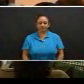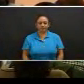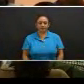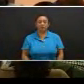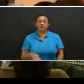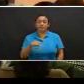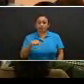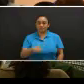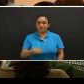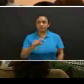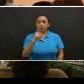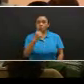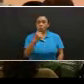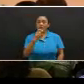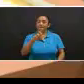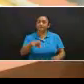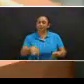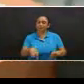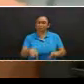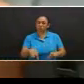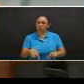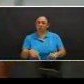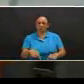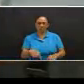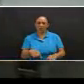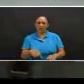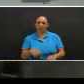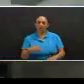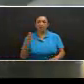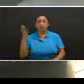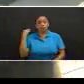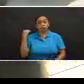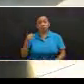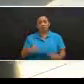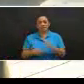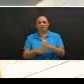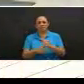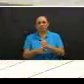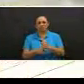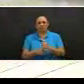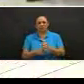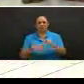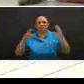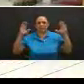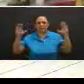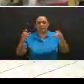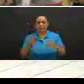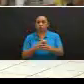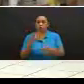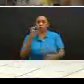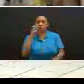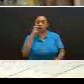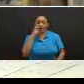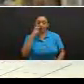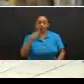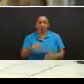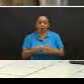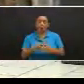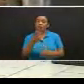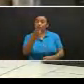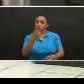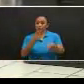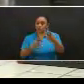Si una persona tuvo clavos grandes con su papá, nunca lo reconoció y tuvieron grandes problemas, cuando él